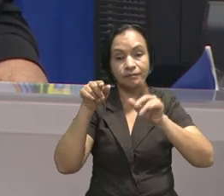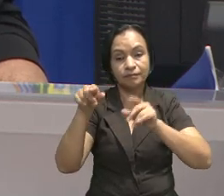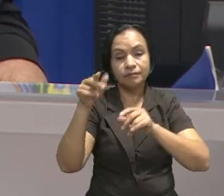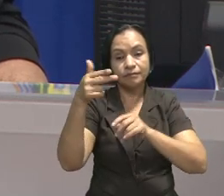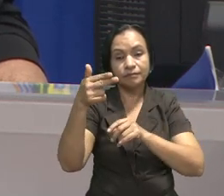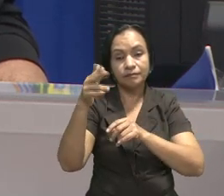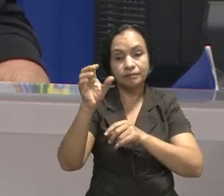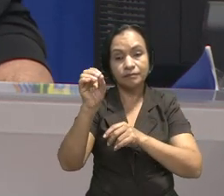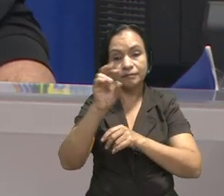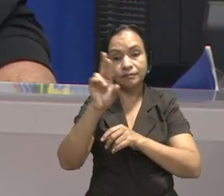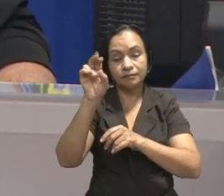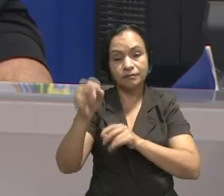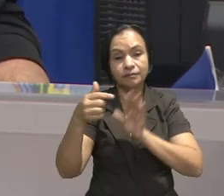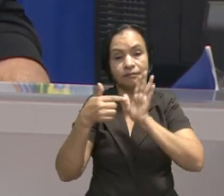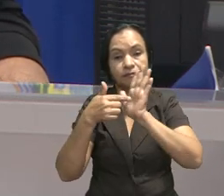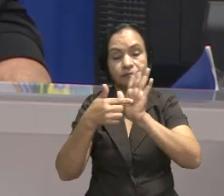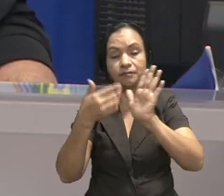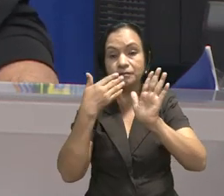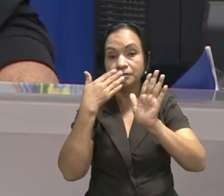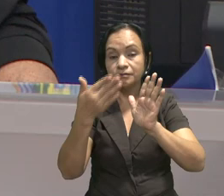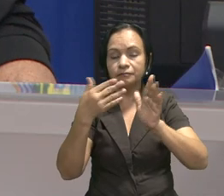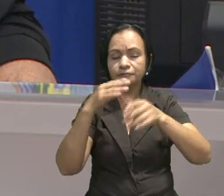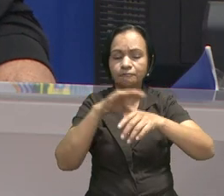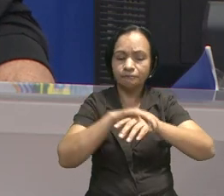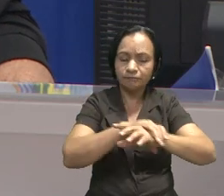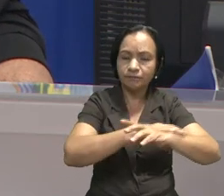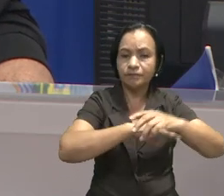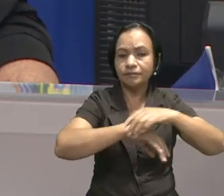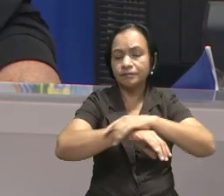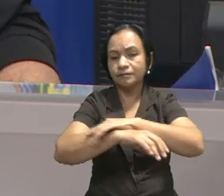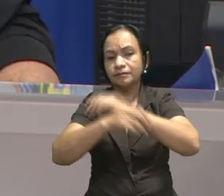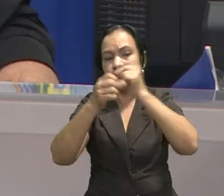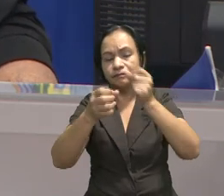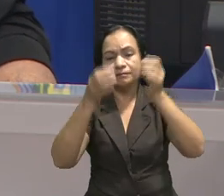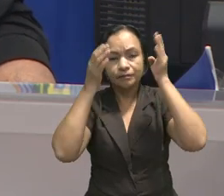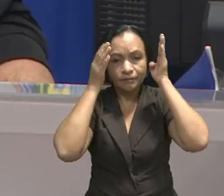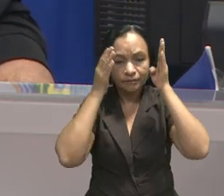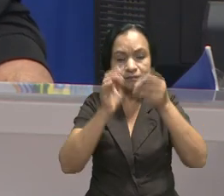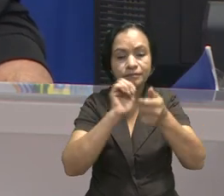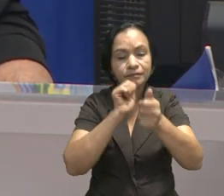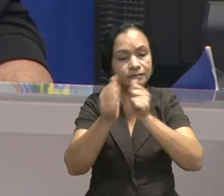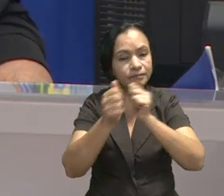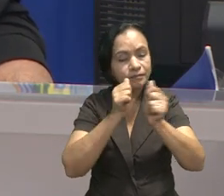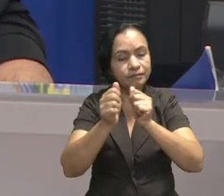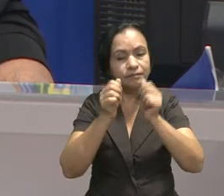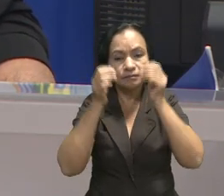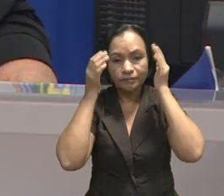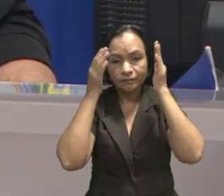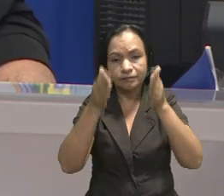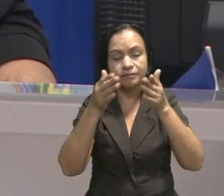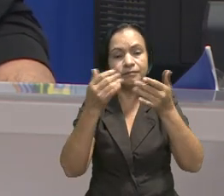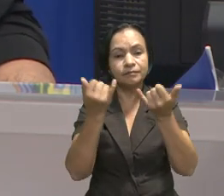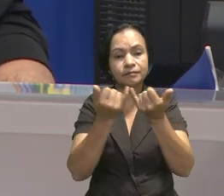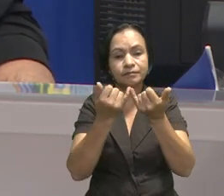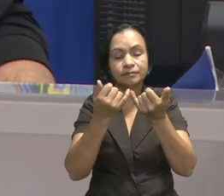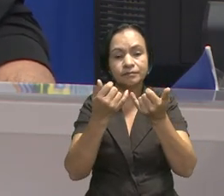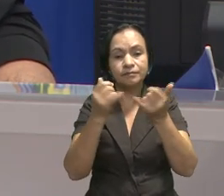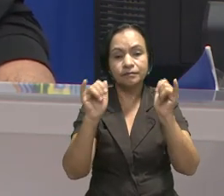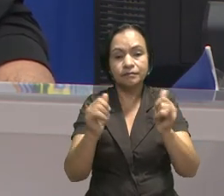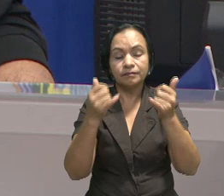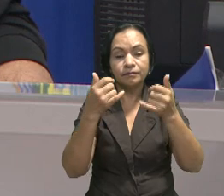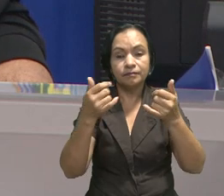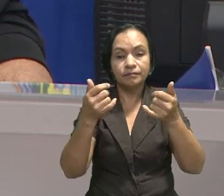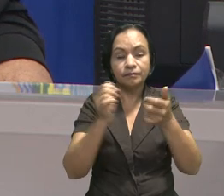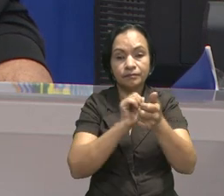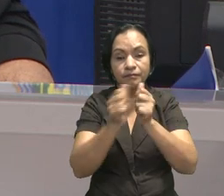Buitrago es un ejemplo de heroísmo, valentía, entrega al deporte. En el partido contra